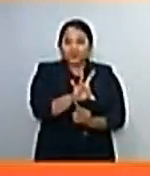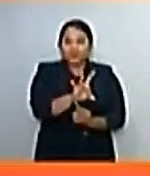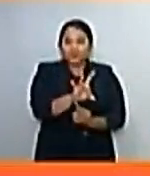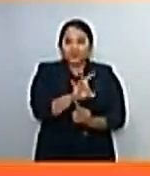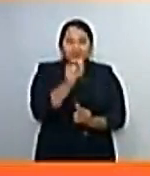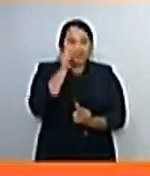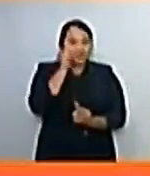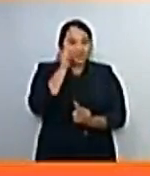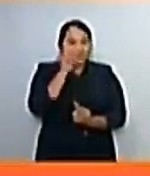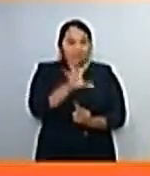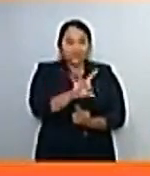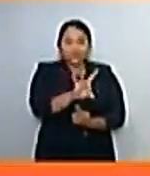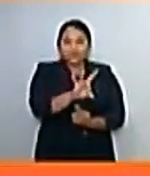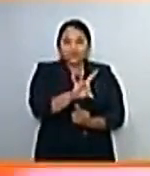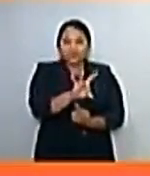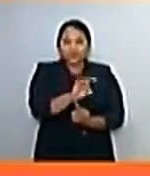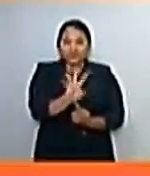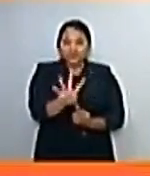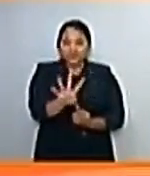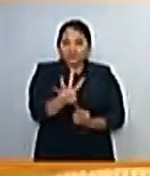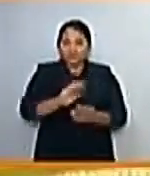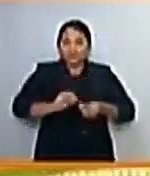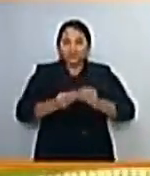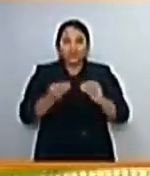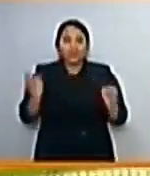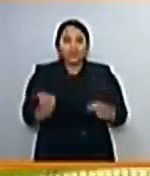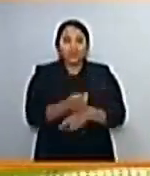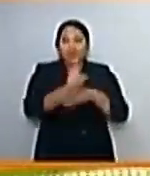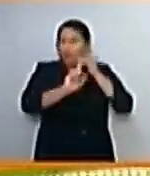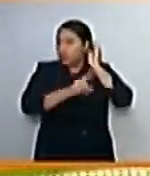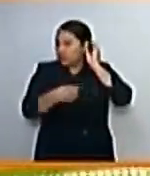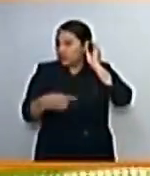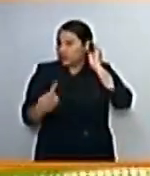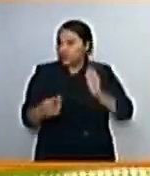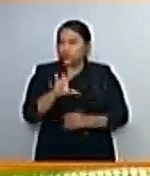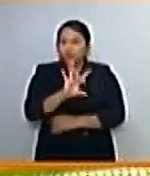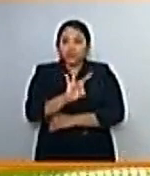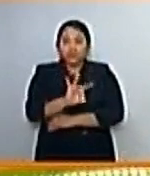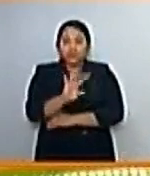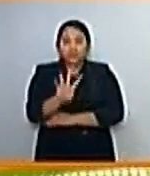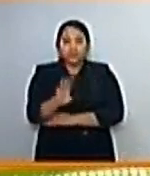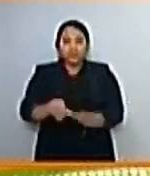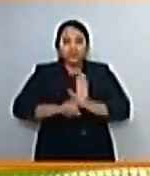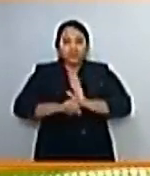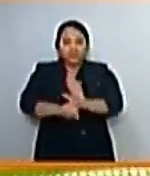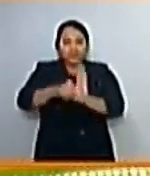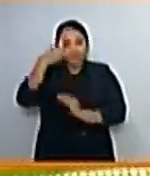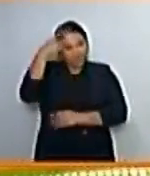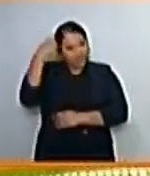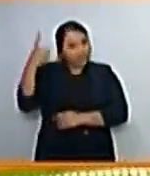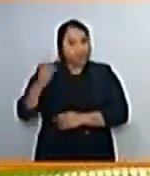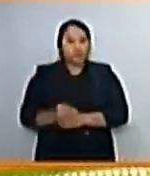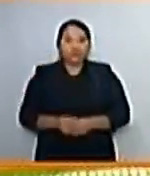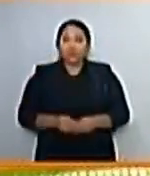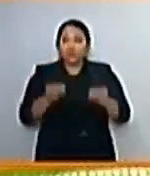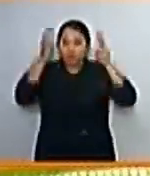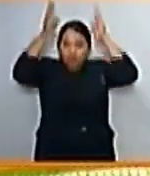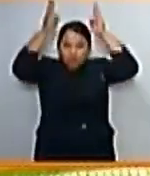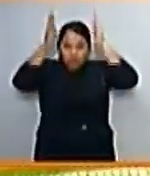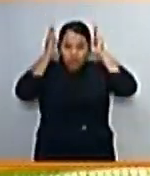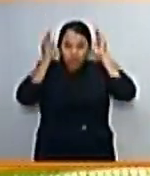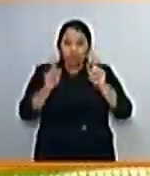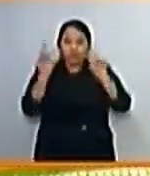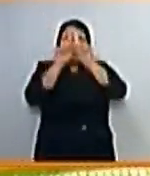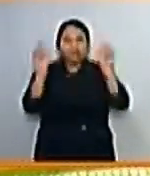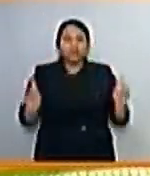dígito, atentos porque este es el 4. El número ganador para la diaria es el 84 con su símbolo de sueños conas. Y el cuadro